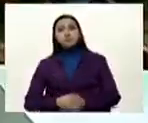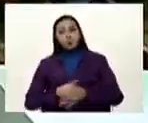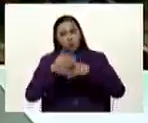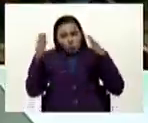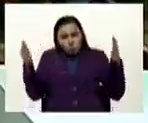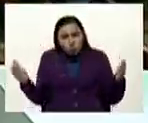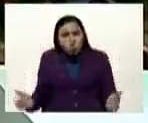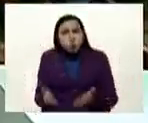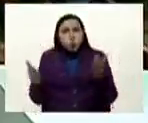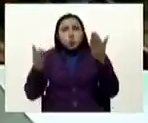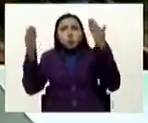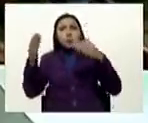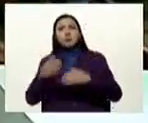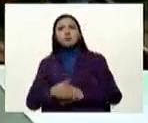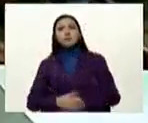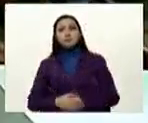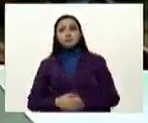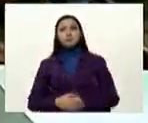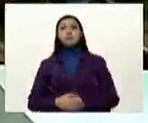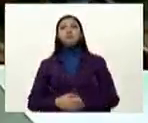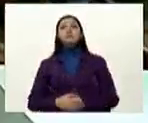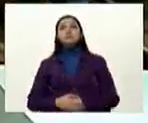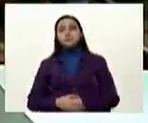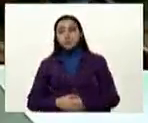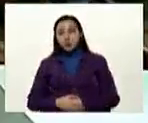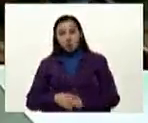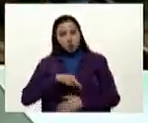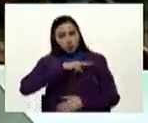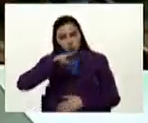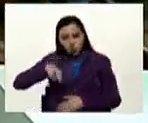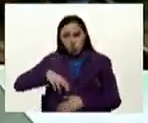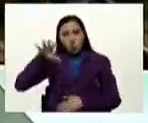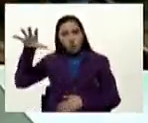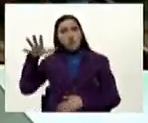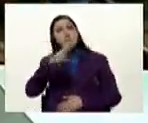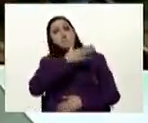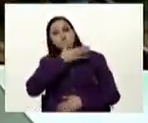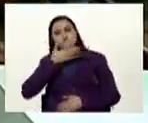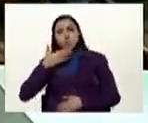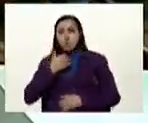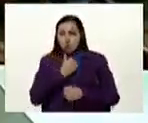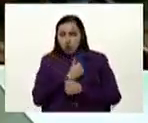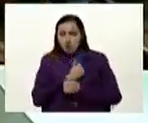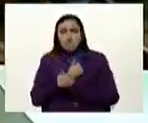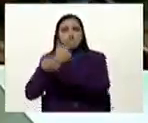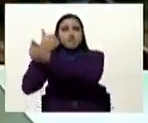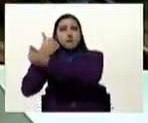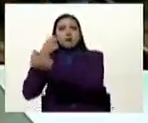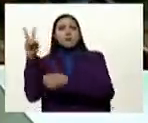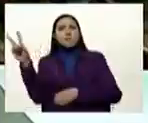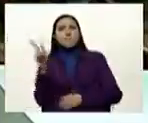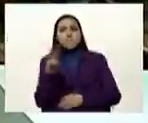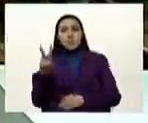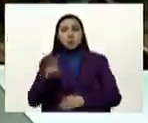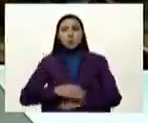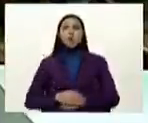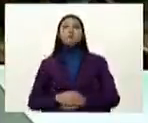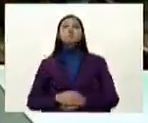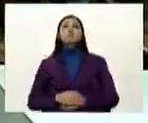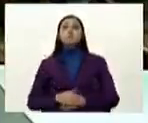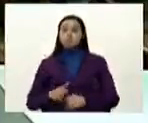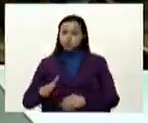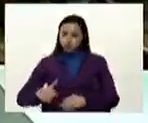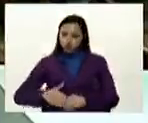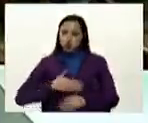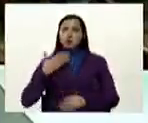cómo florece y reverdece nuestra patria amada Venezuela. Venezuela se lo